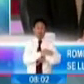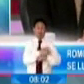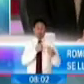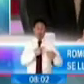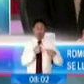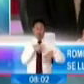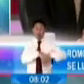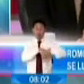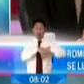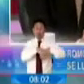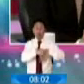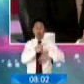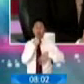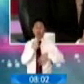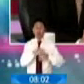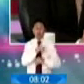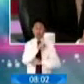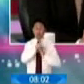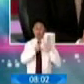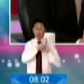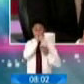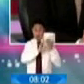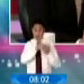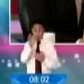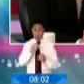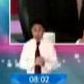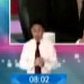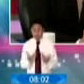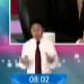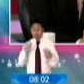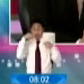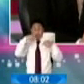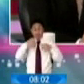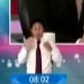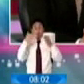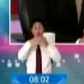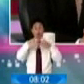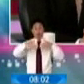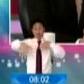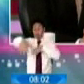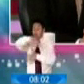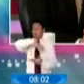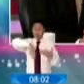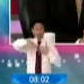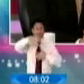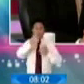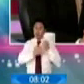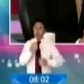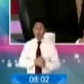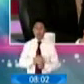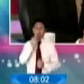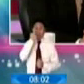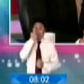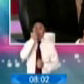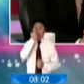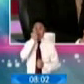semana y han dicho que de aprobarse la ley, pues el caos va a estar dentro de diferentes ciudades del